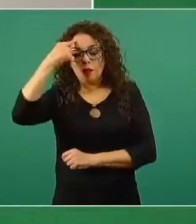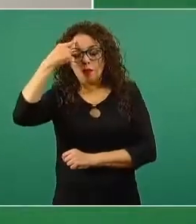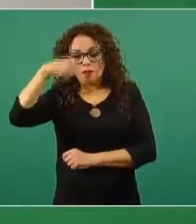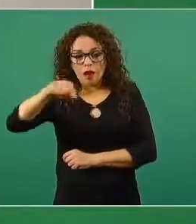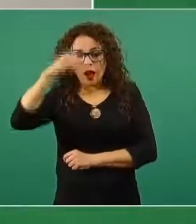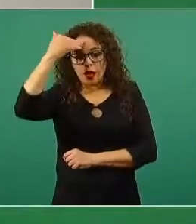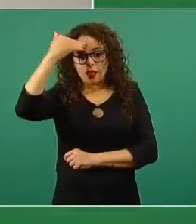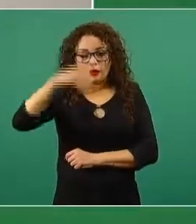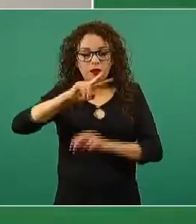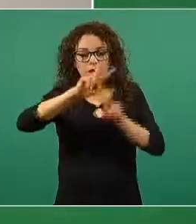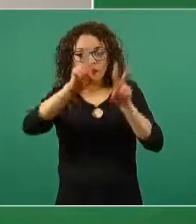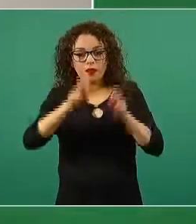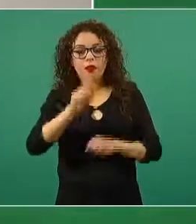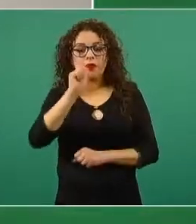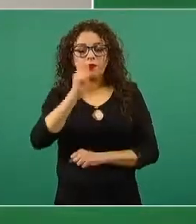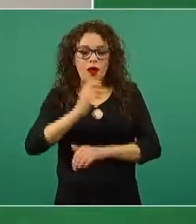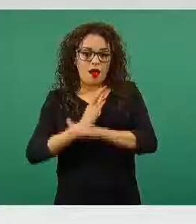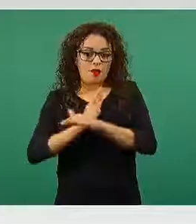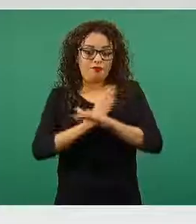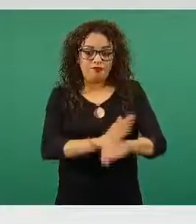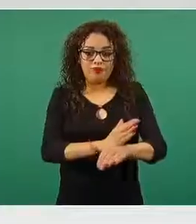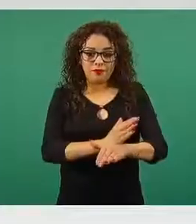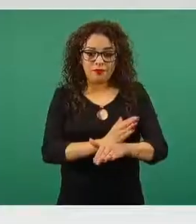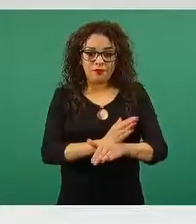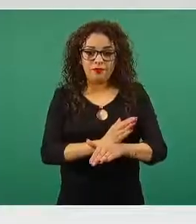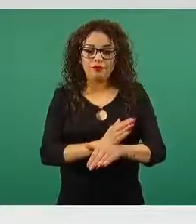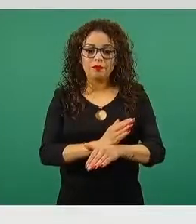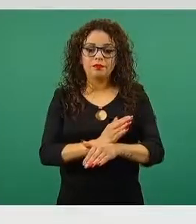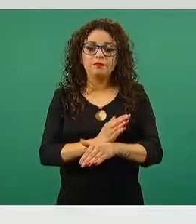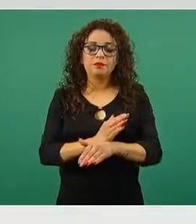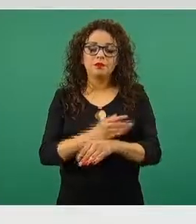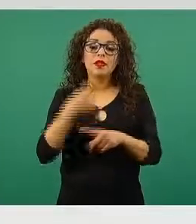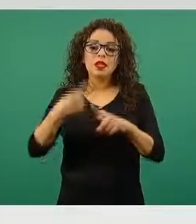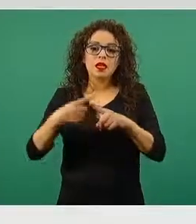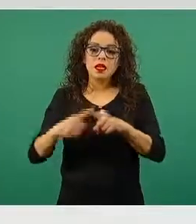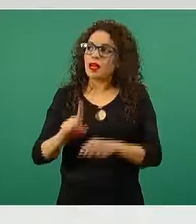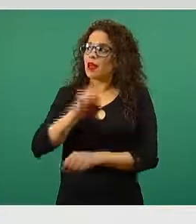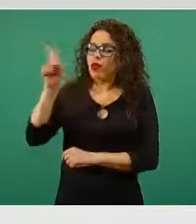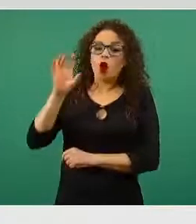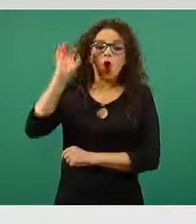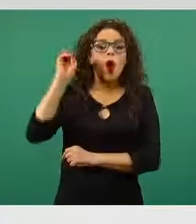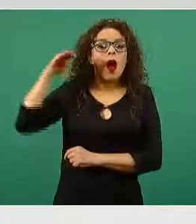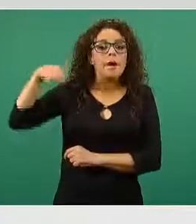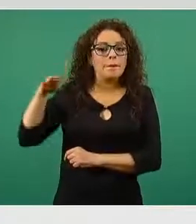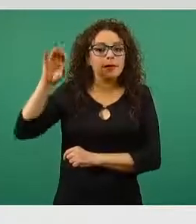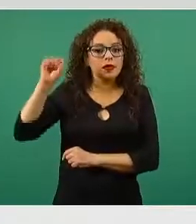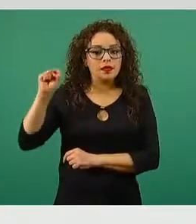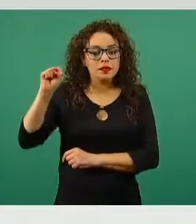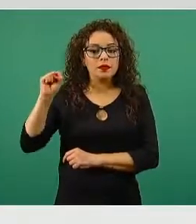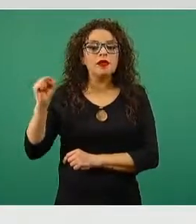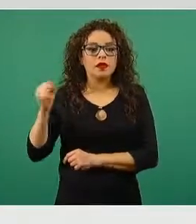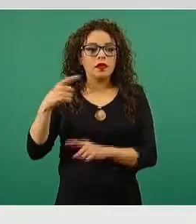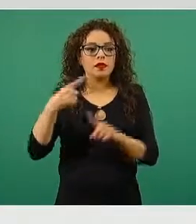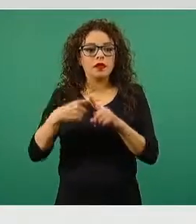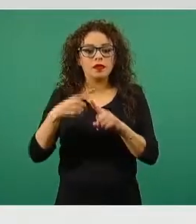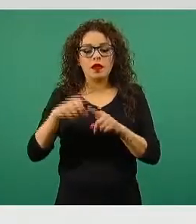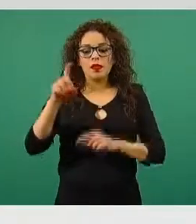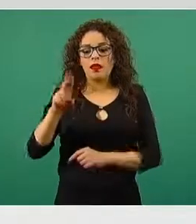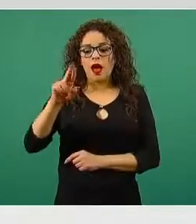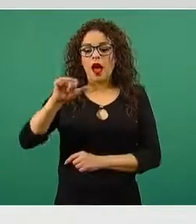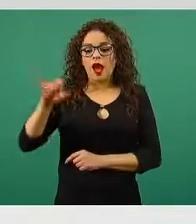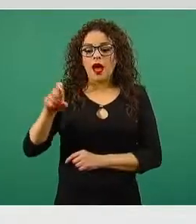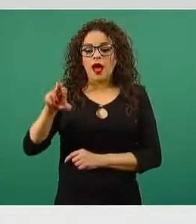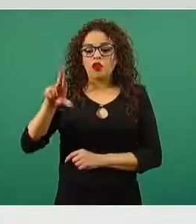estratégico en materia de inmunizaciones de la Organización Mundial de la Salud, que encabeza el doctor Alejandro Cravioto